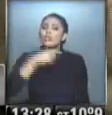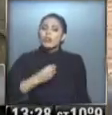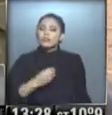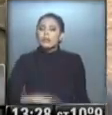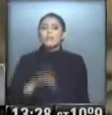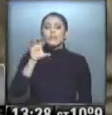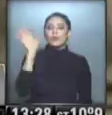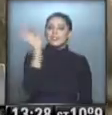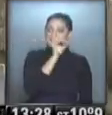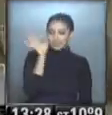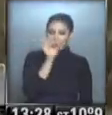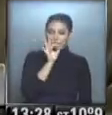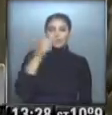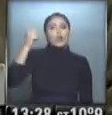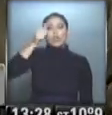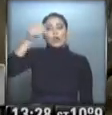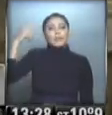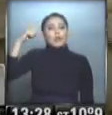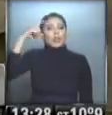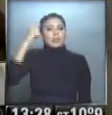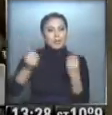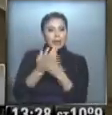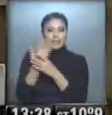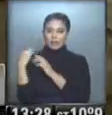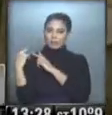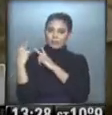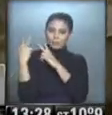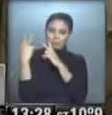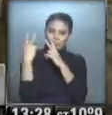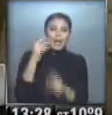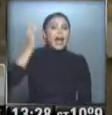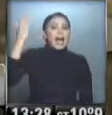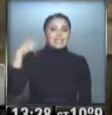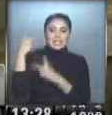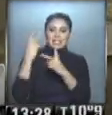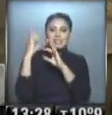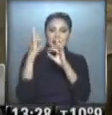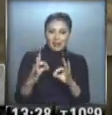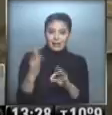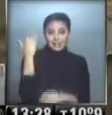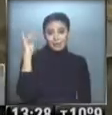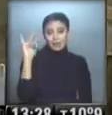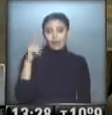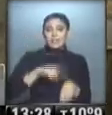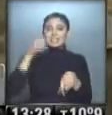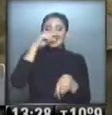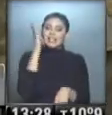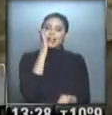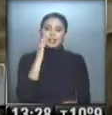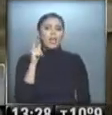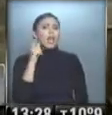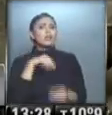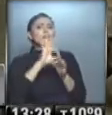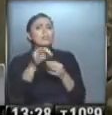resistencia cho domingo 10 de ayer miércoles a las 7 de la tarde Cuántos